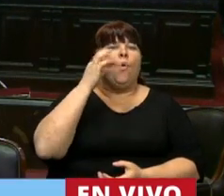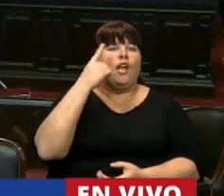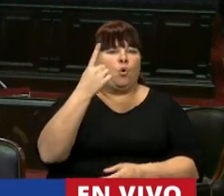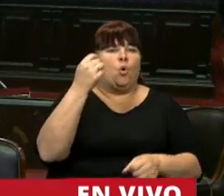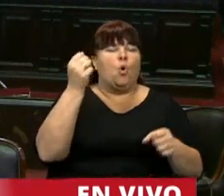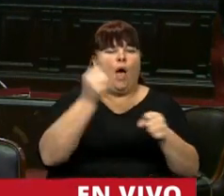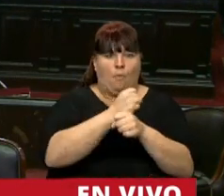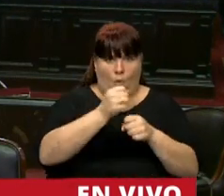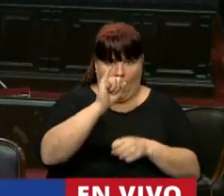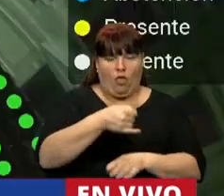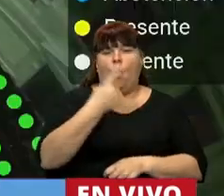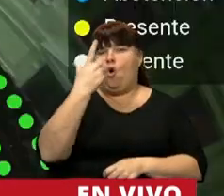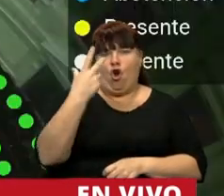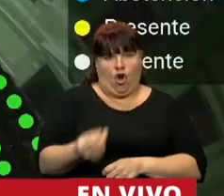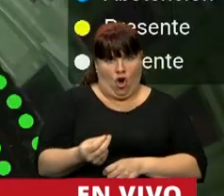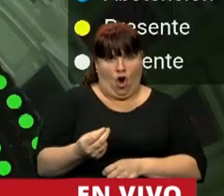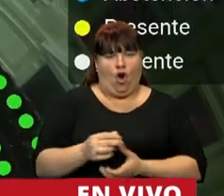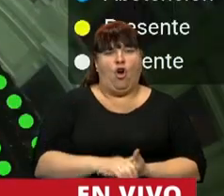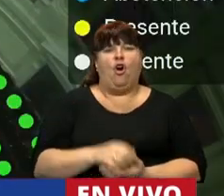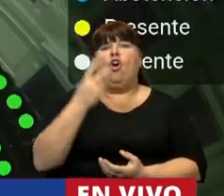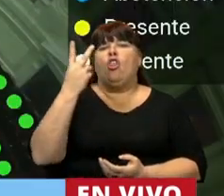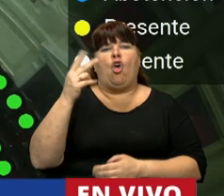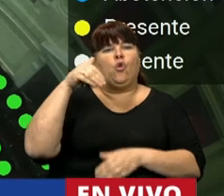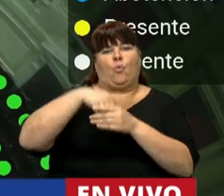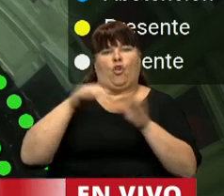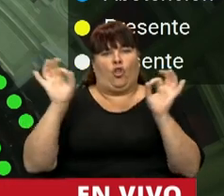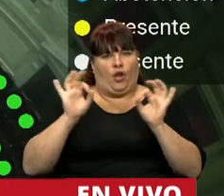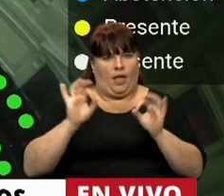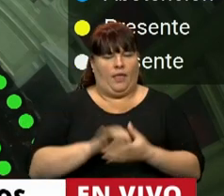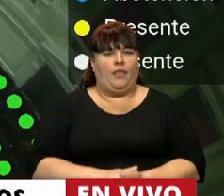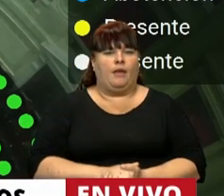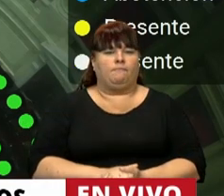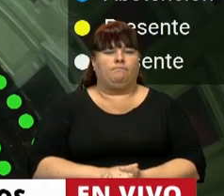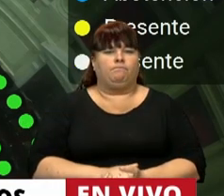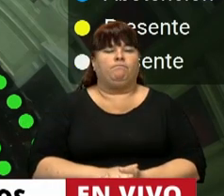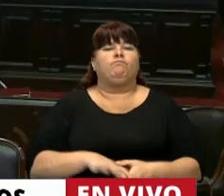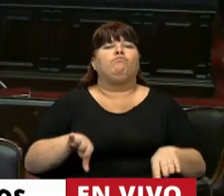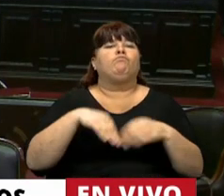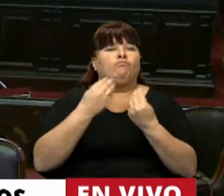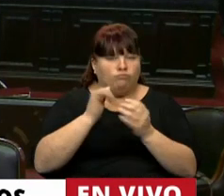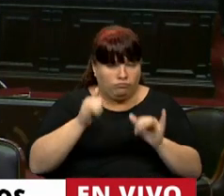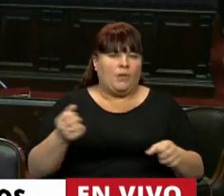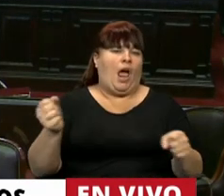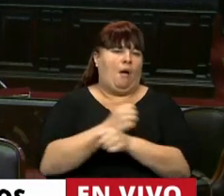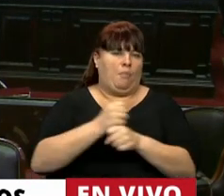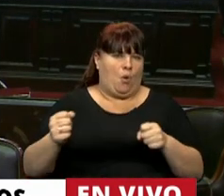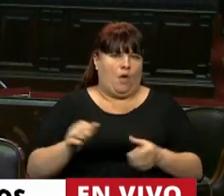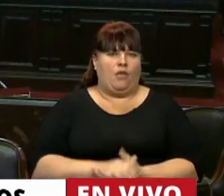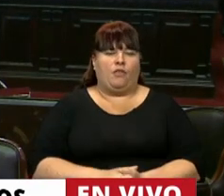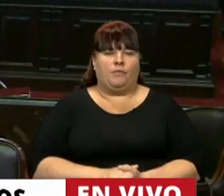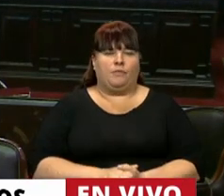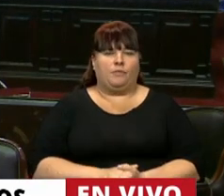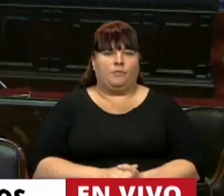241 afirmativos, 1 negativo, 2 abstenciones. Resulta afirmativo.